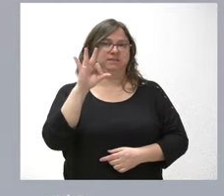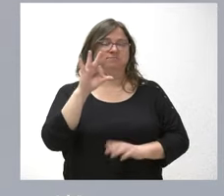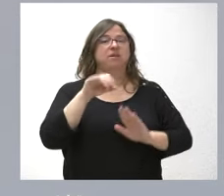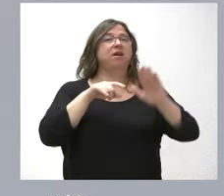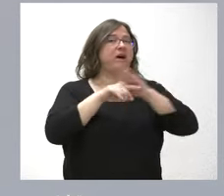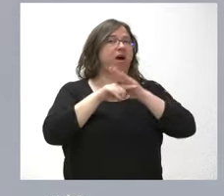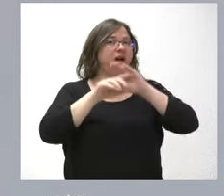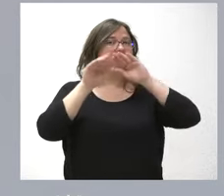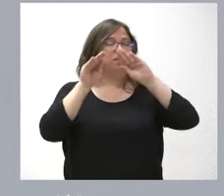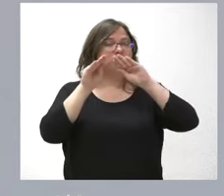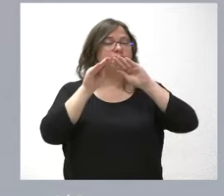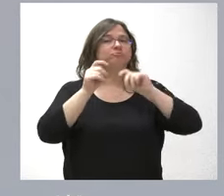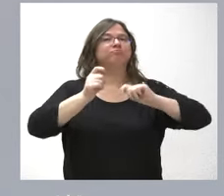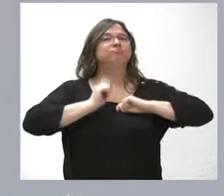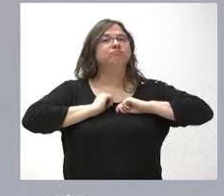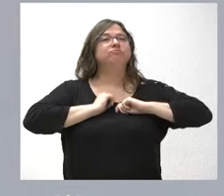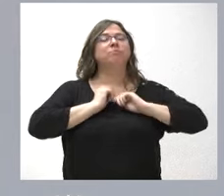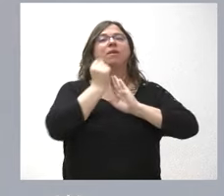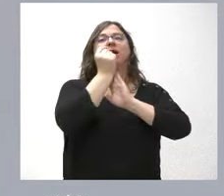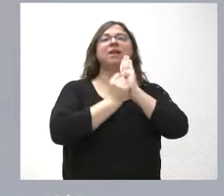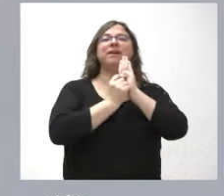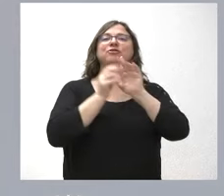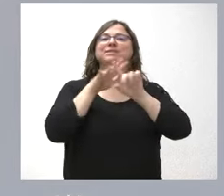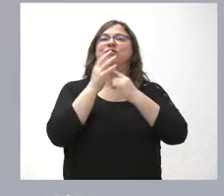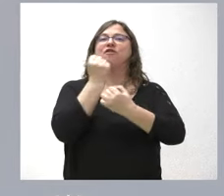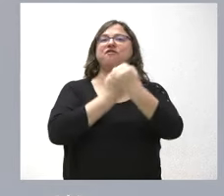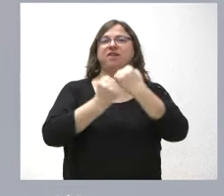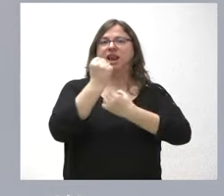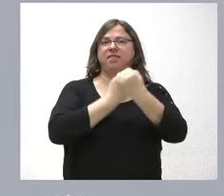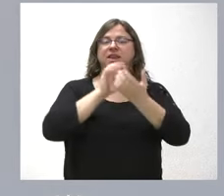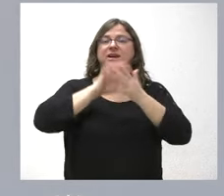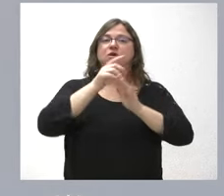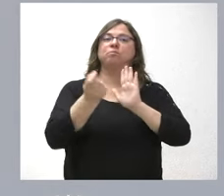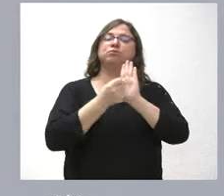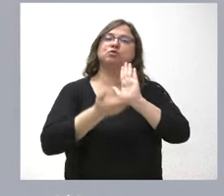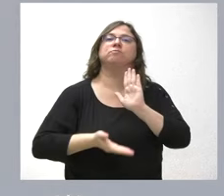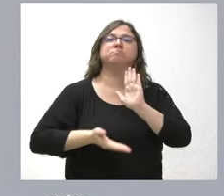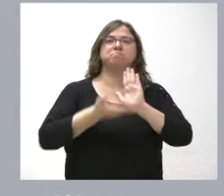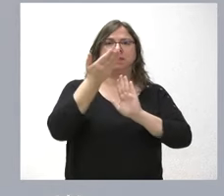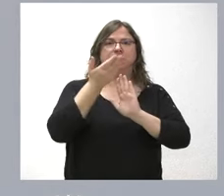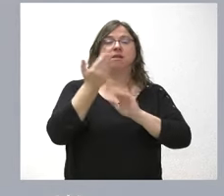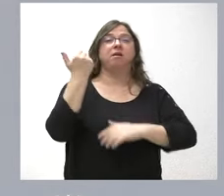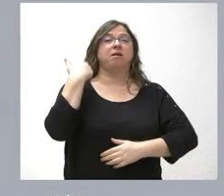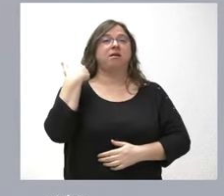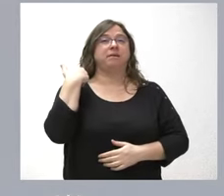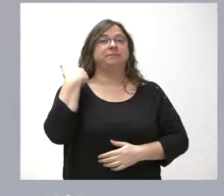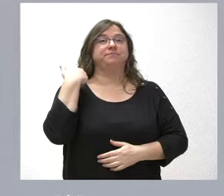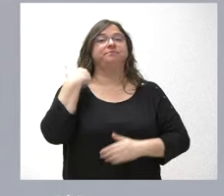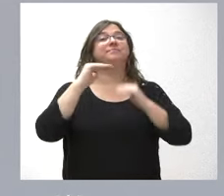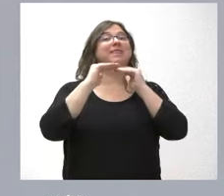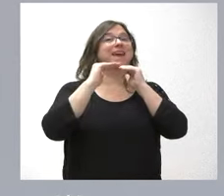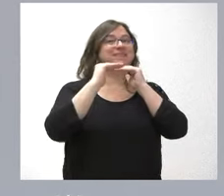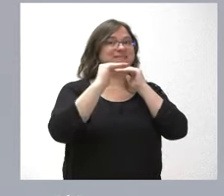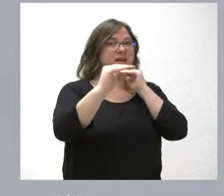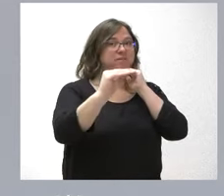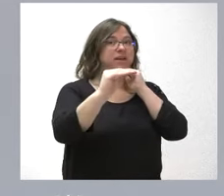ha reevaluado la calificación financiera de Castilla y León, subiendo nuestro rango, y ha pasado de perspectiva estable a